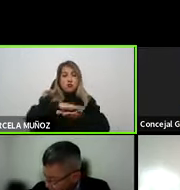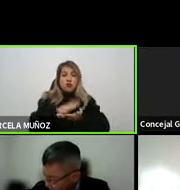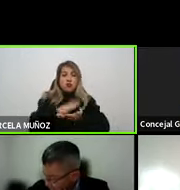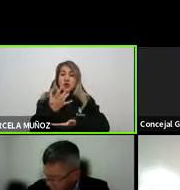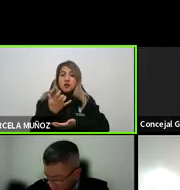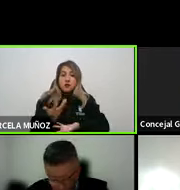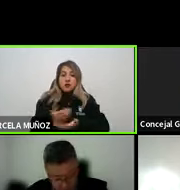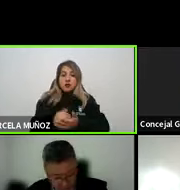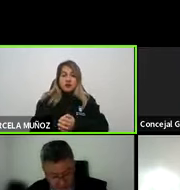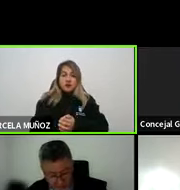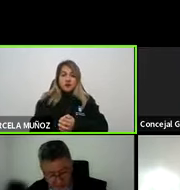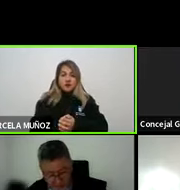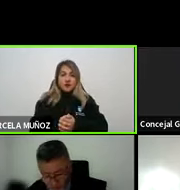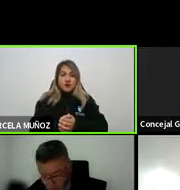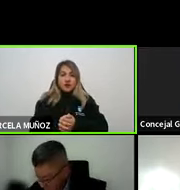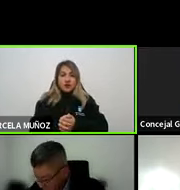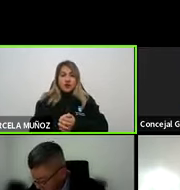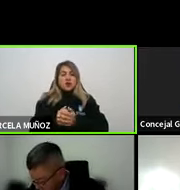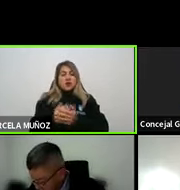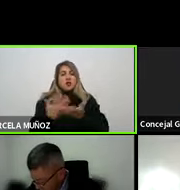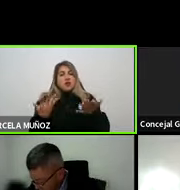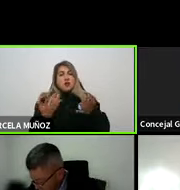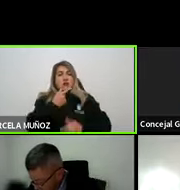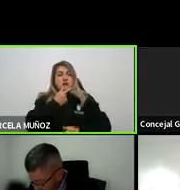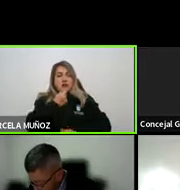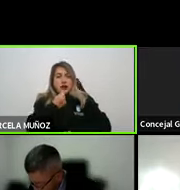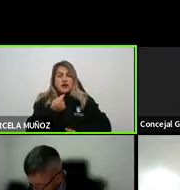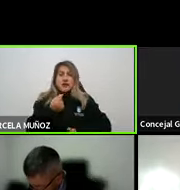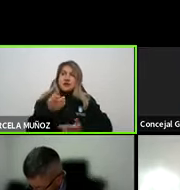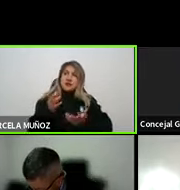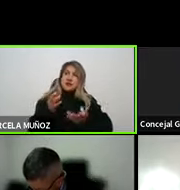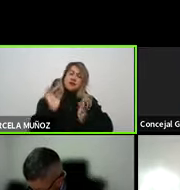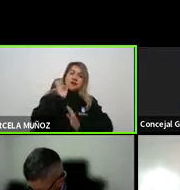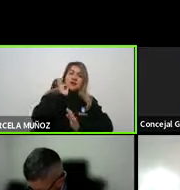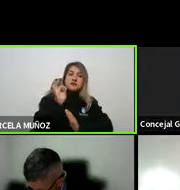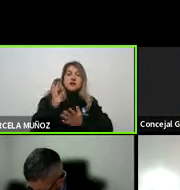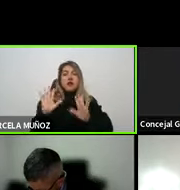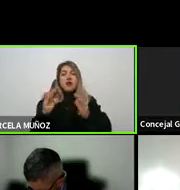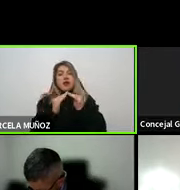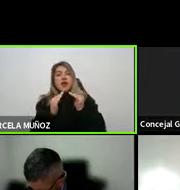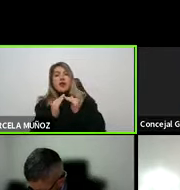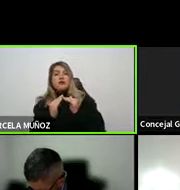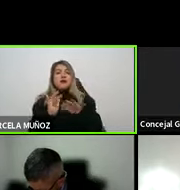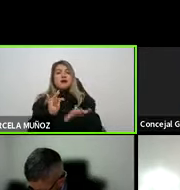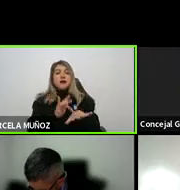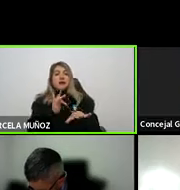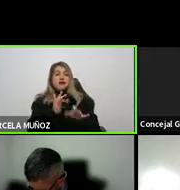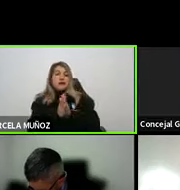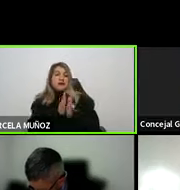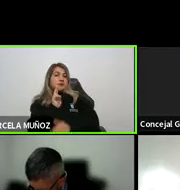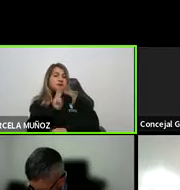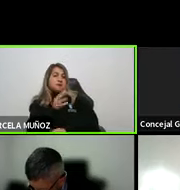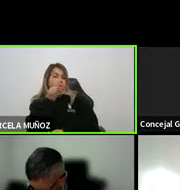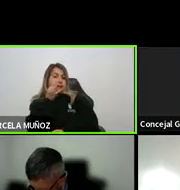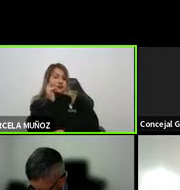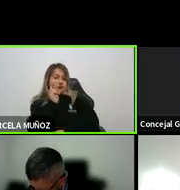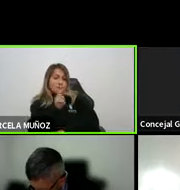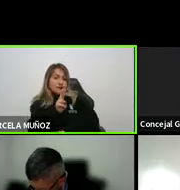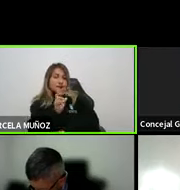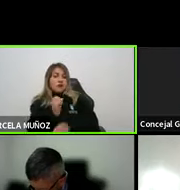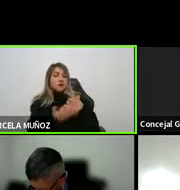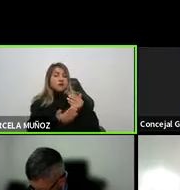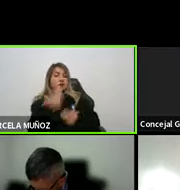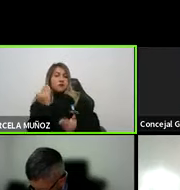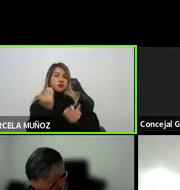sin duda es bastante fácil hablar desde la casa calentita, ¿no? O estar subiendo cosas a